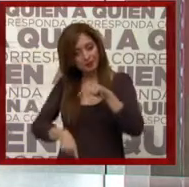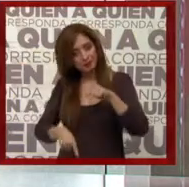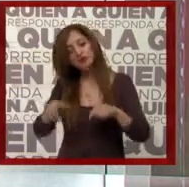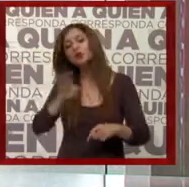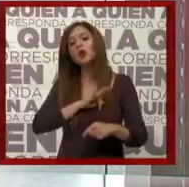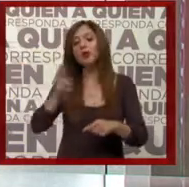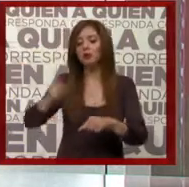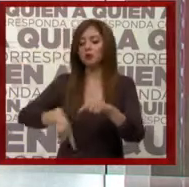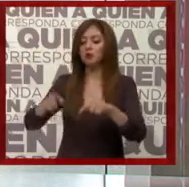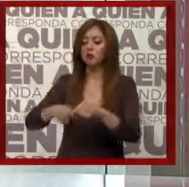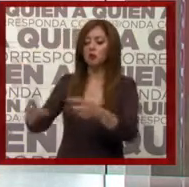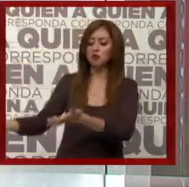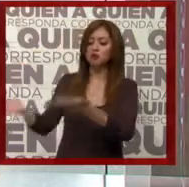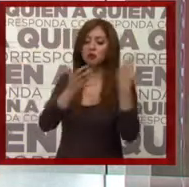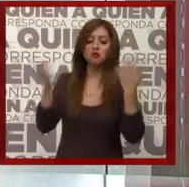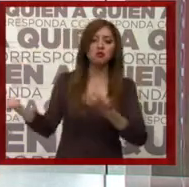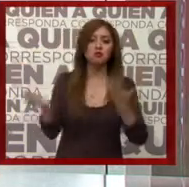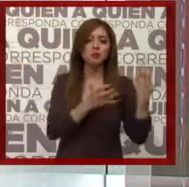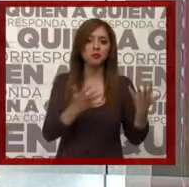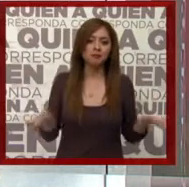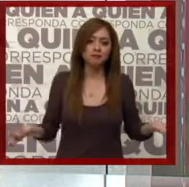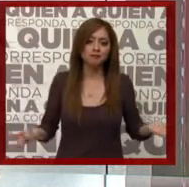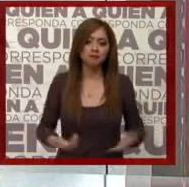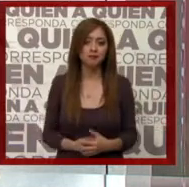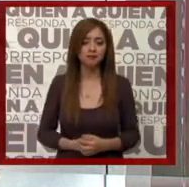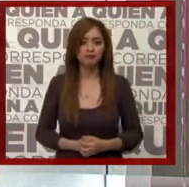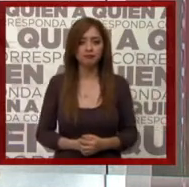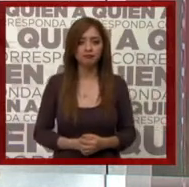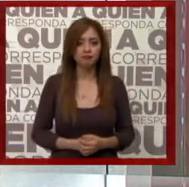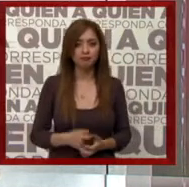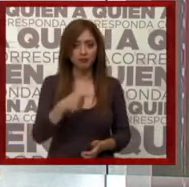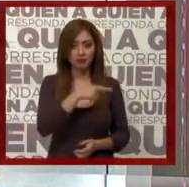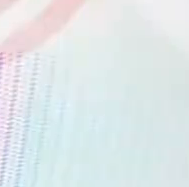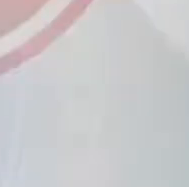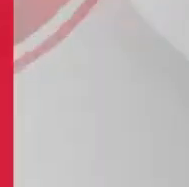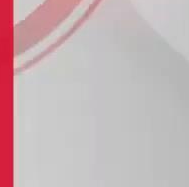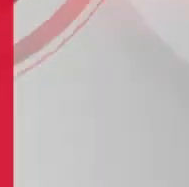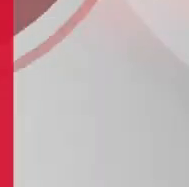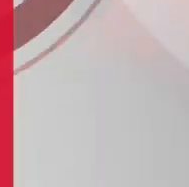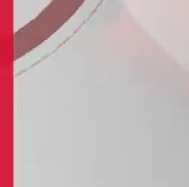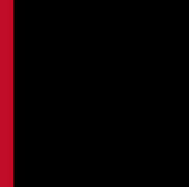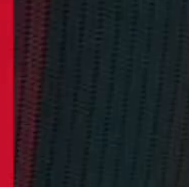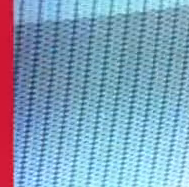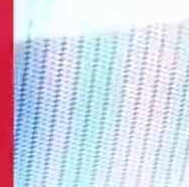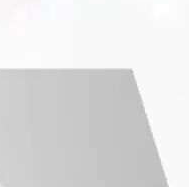desmontados bien, bien, bien, bien. Hay clase, ¿no? Hasta para hacer rata.